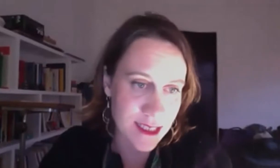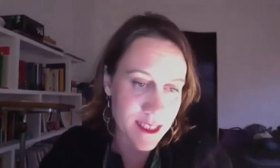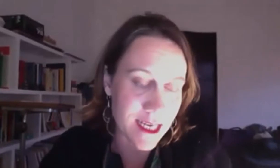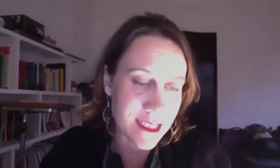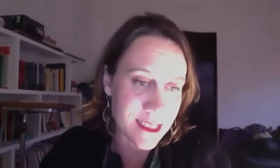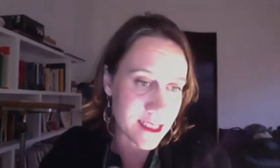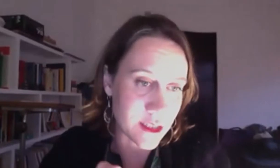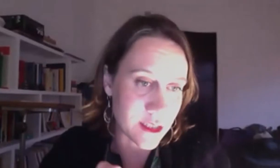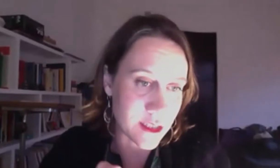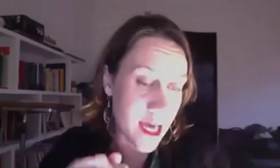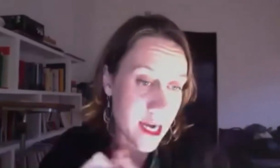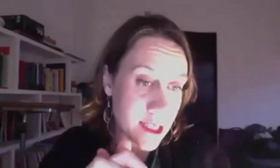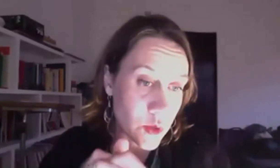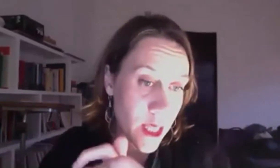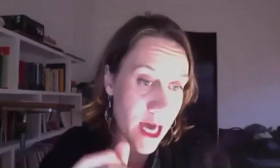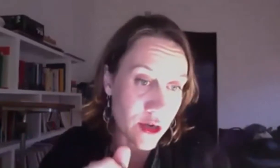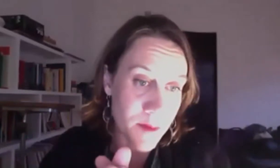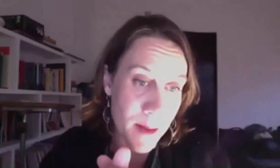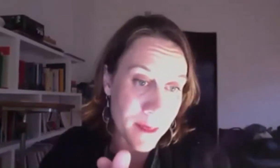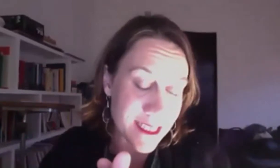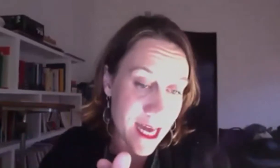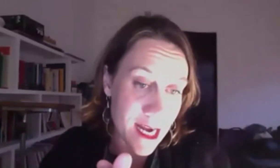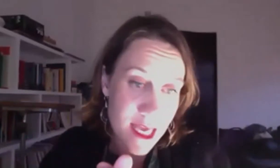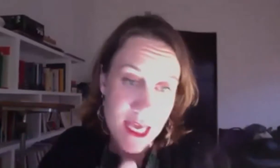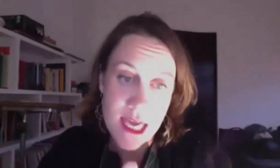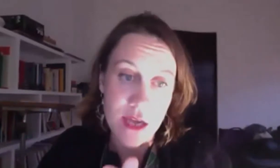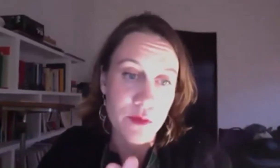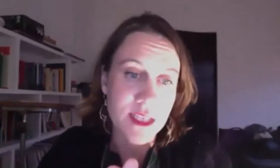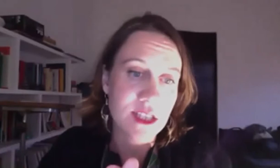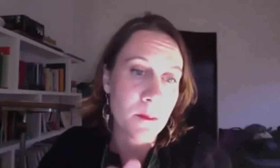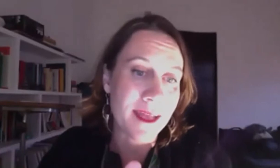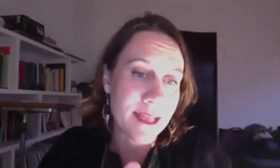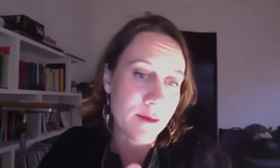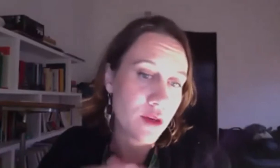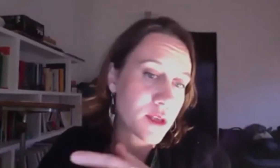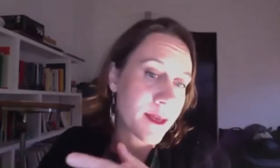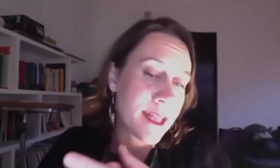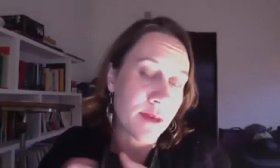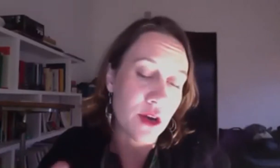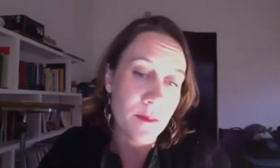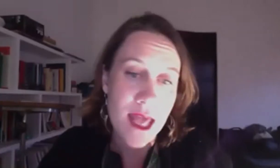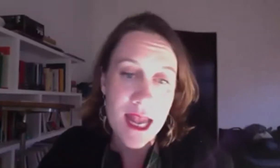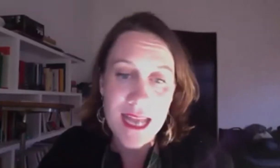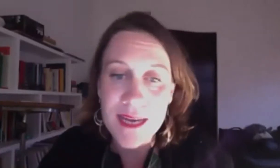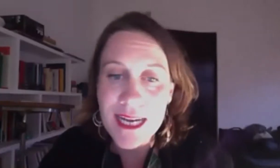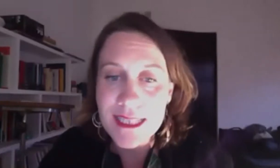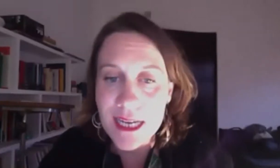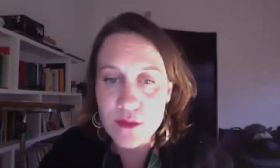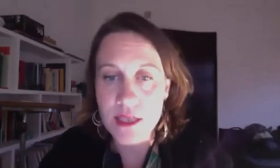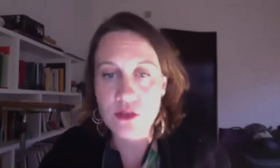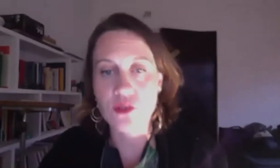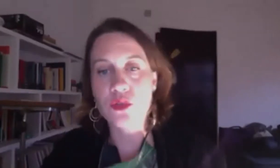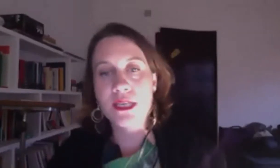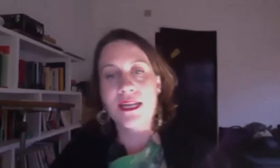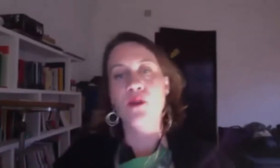activistas, especialistas y ciudadanas, ciudadanos, para pensar en un proceso pandémico y pospandémico, las maneras en las